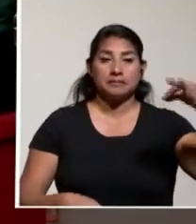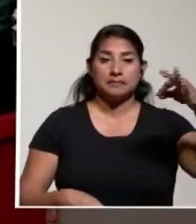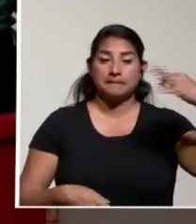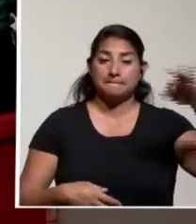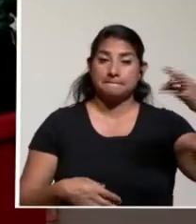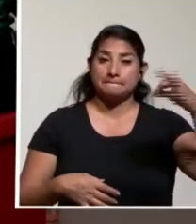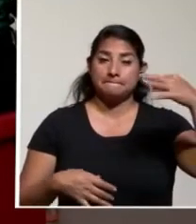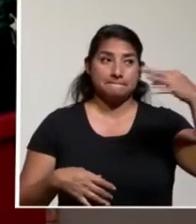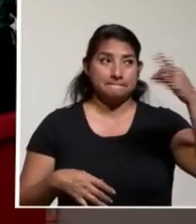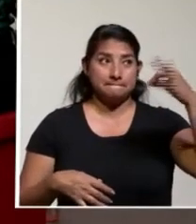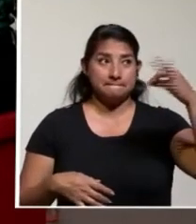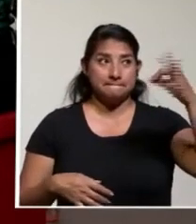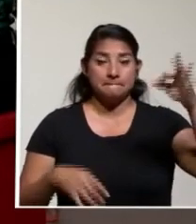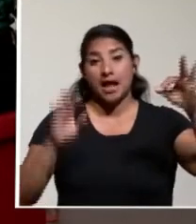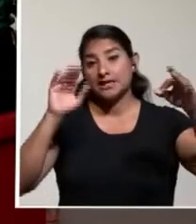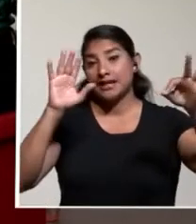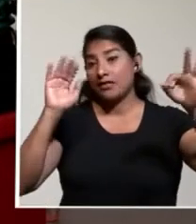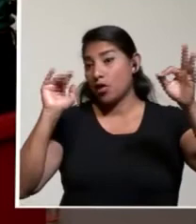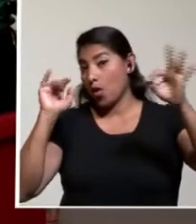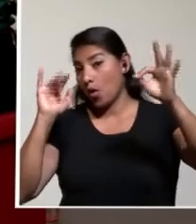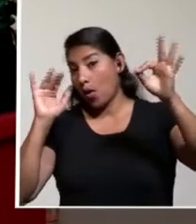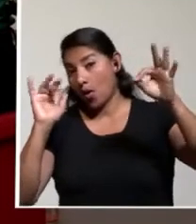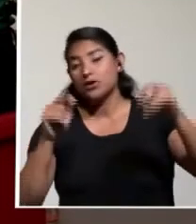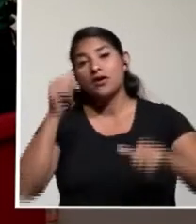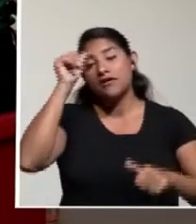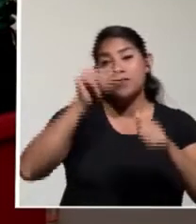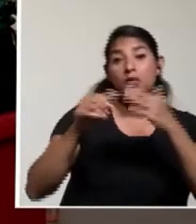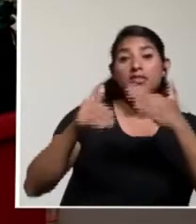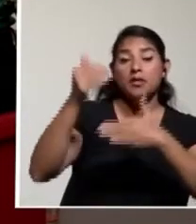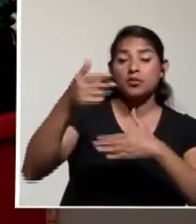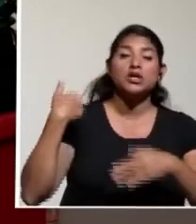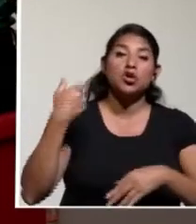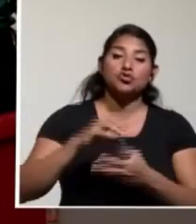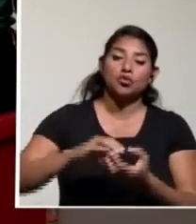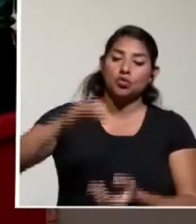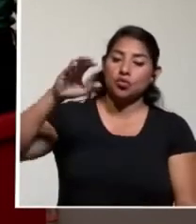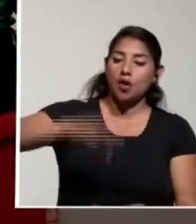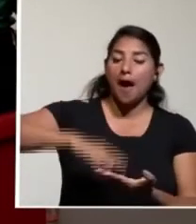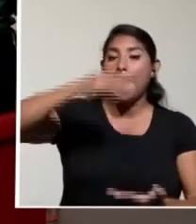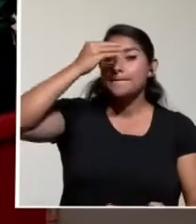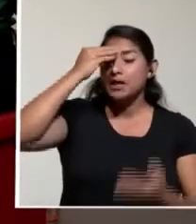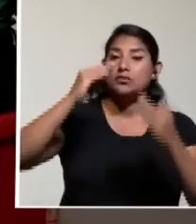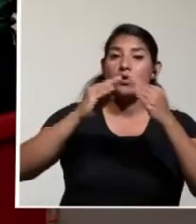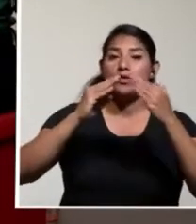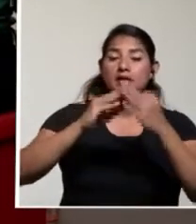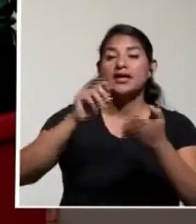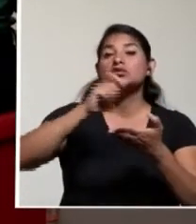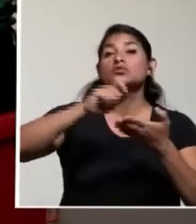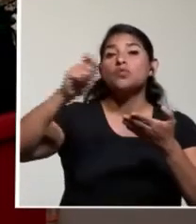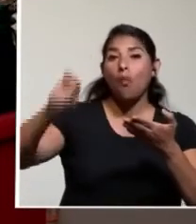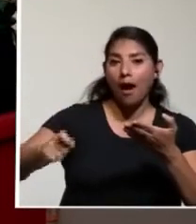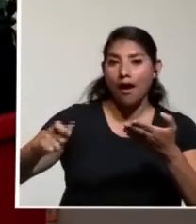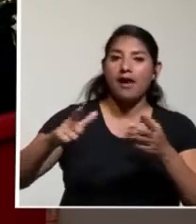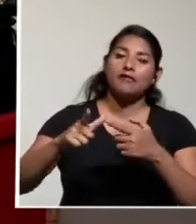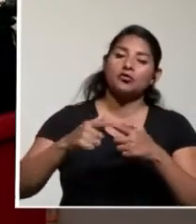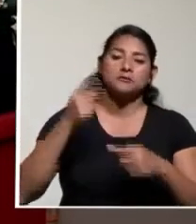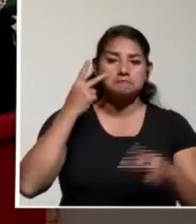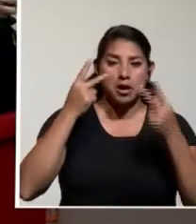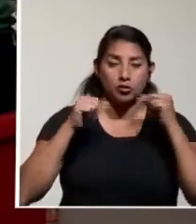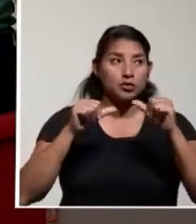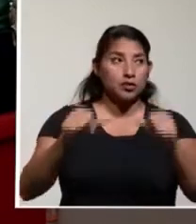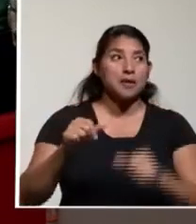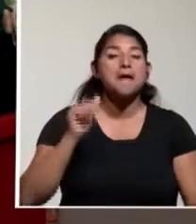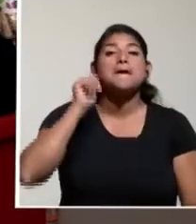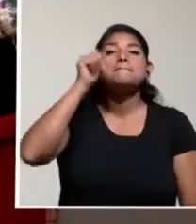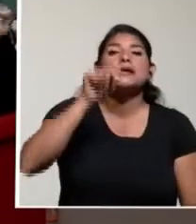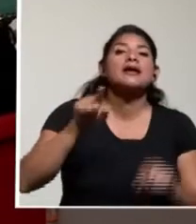el instrumento para irnos. Y recuerden que ahora, después de nosotros, sigue Aprendo en Casa Primaria. Muy bien. Y para